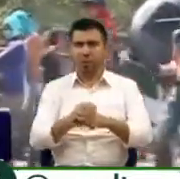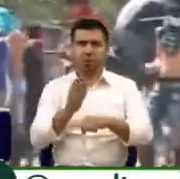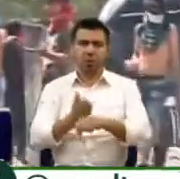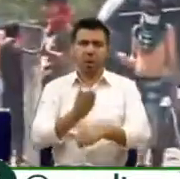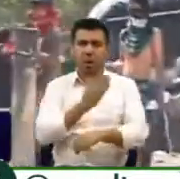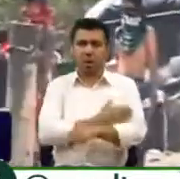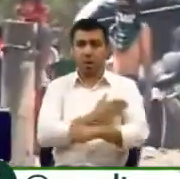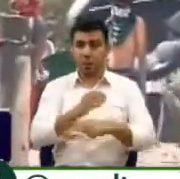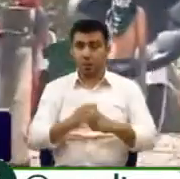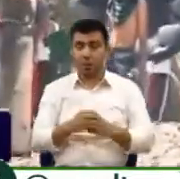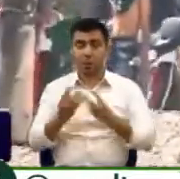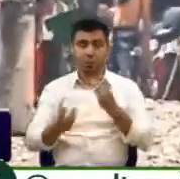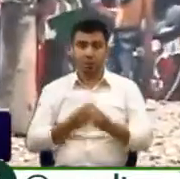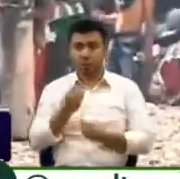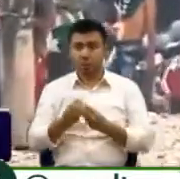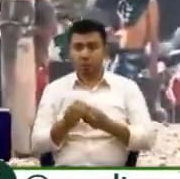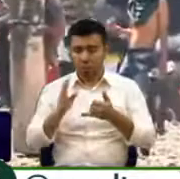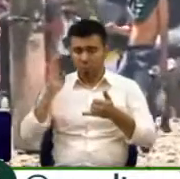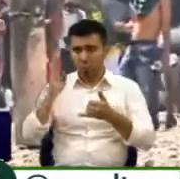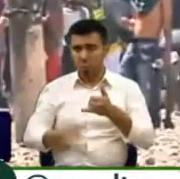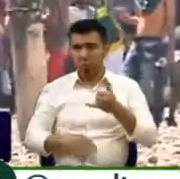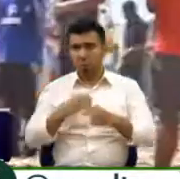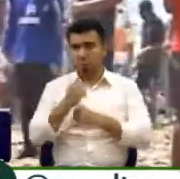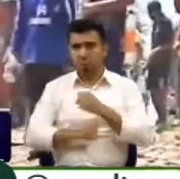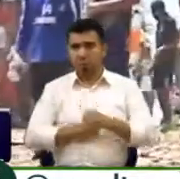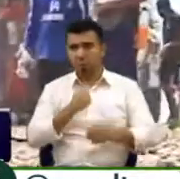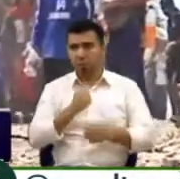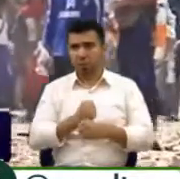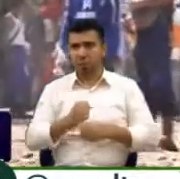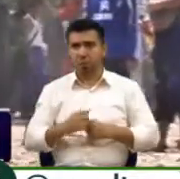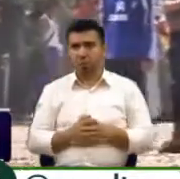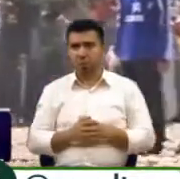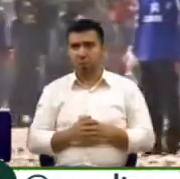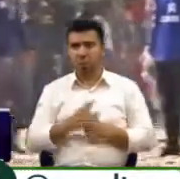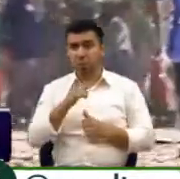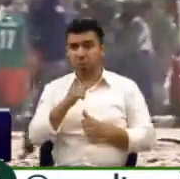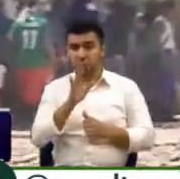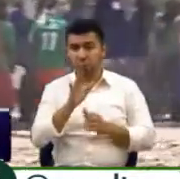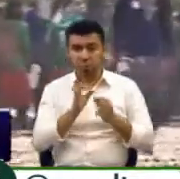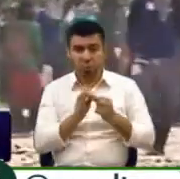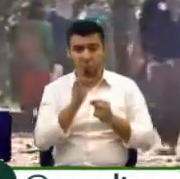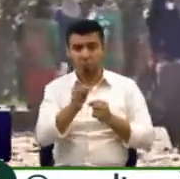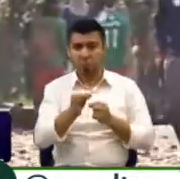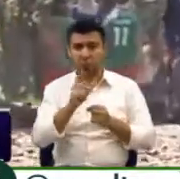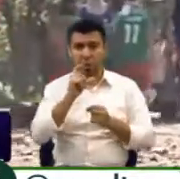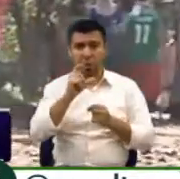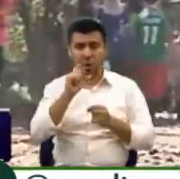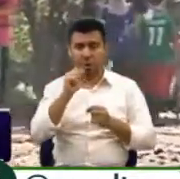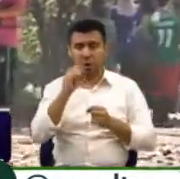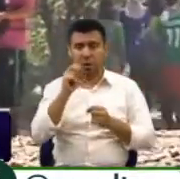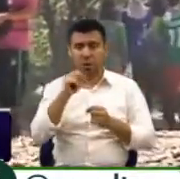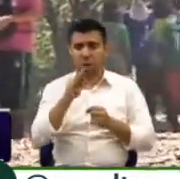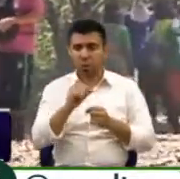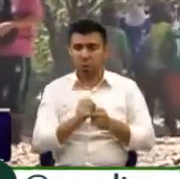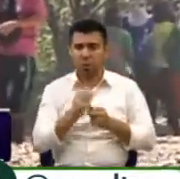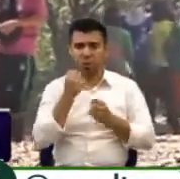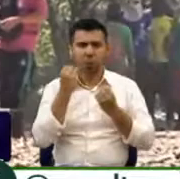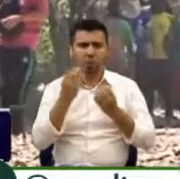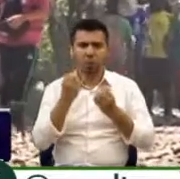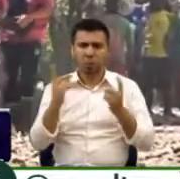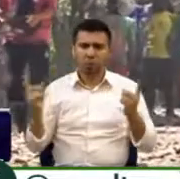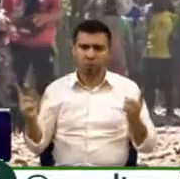que la que hemos realizado en los últimos años, de eso sí estamos seguros. En diferentes municipios de la zona del Catatumbo se han llevado algunos encuentros por parte de